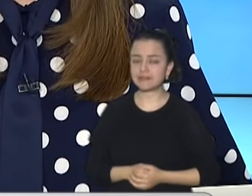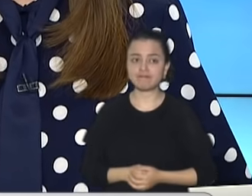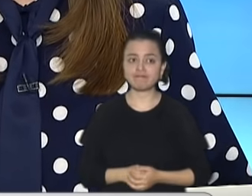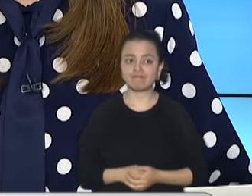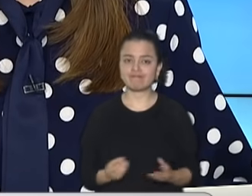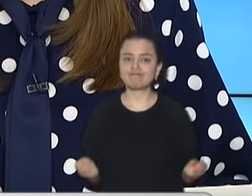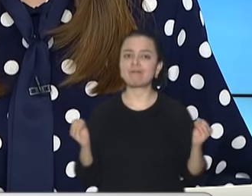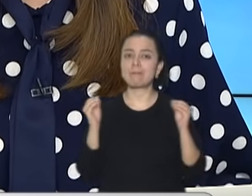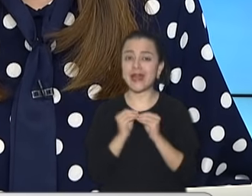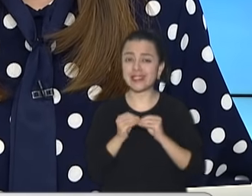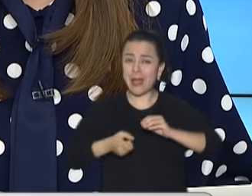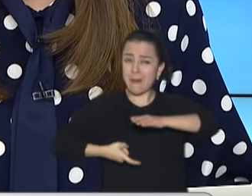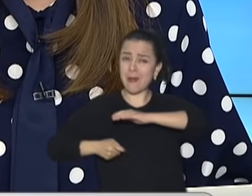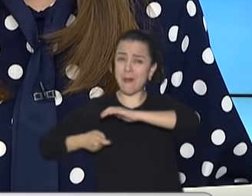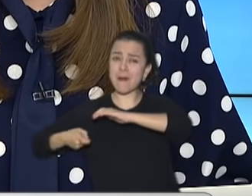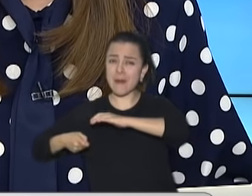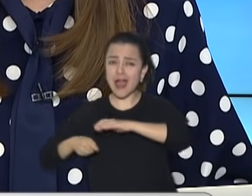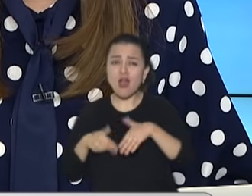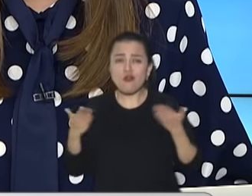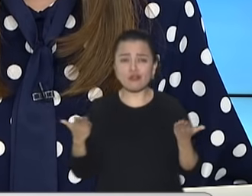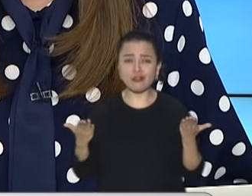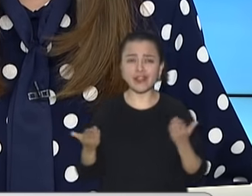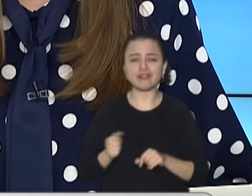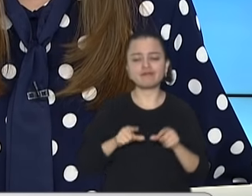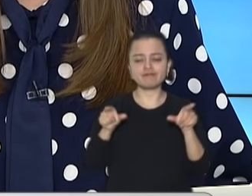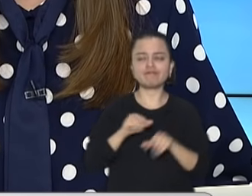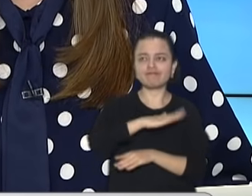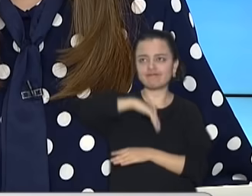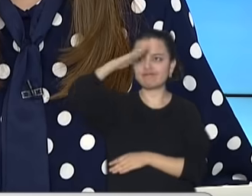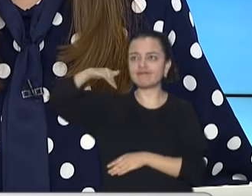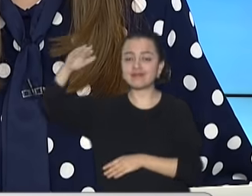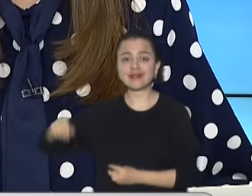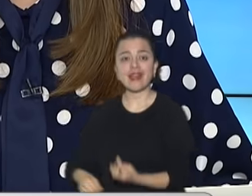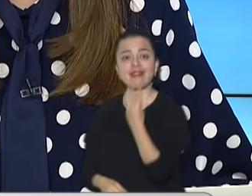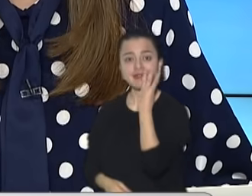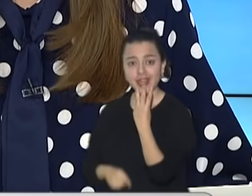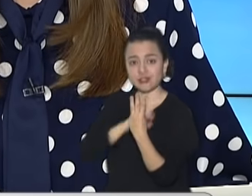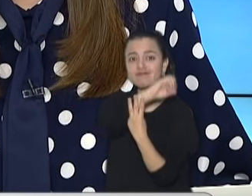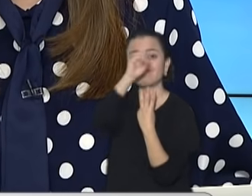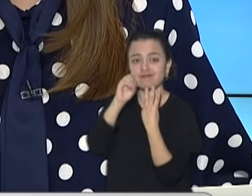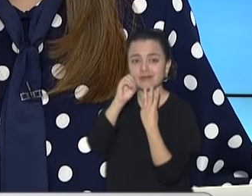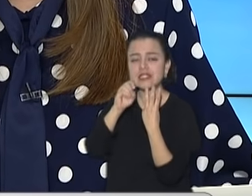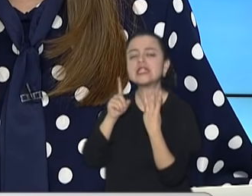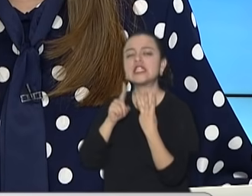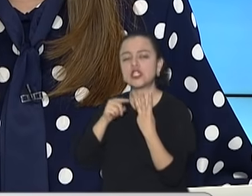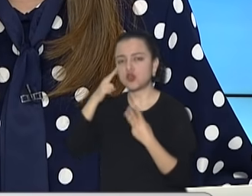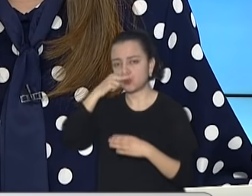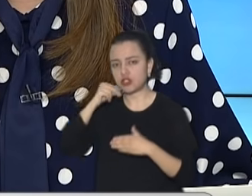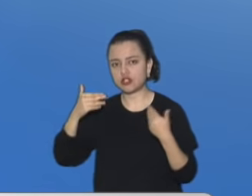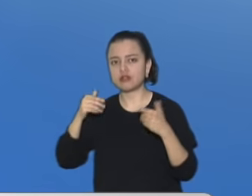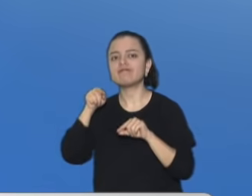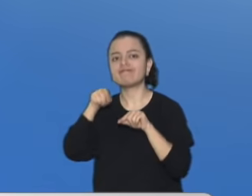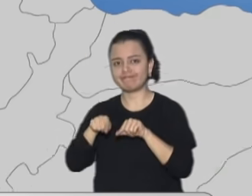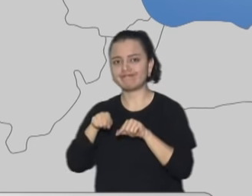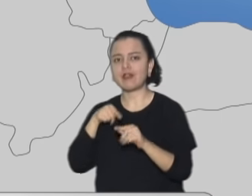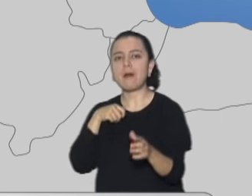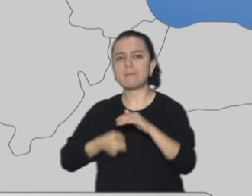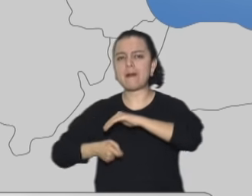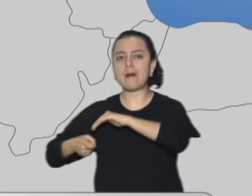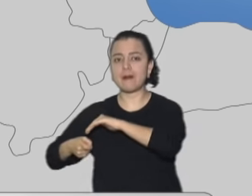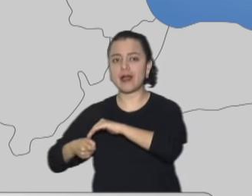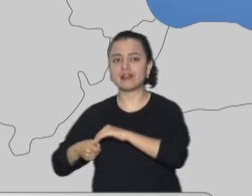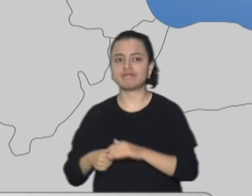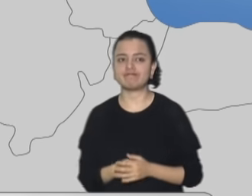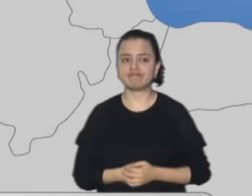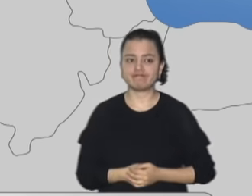nueva masacre se registró en territorio antioqueño. 3 hombres, entre ellos un menor de edad, fueron asesinados. La